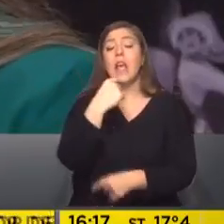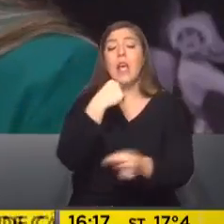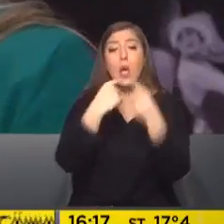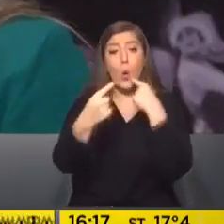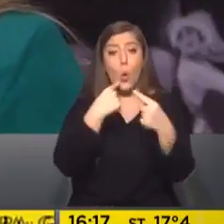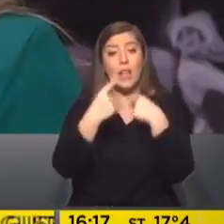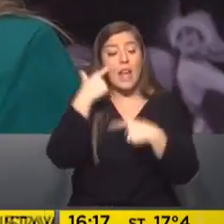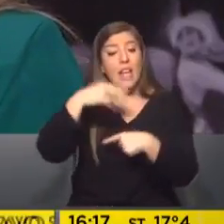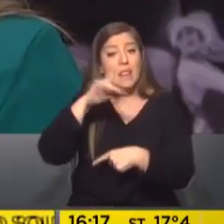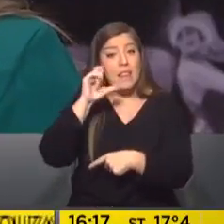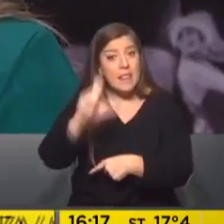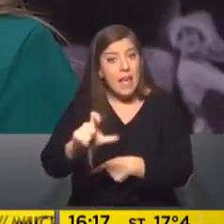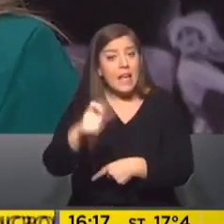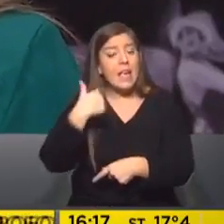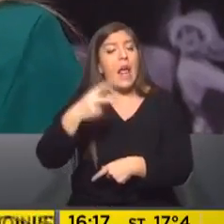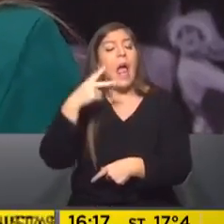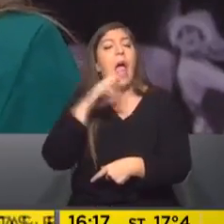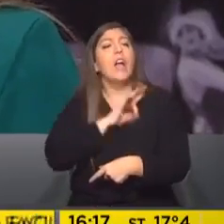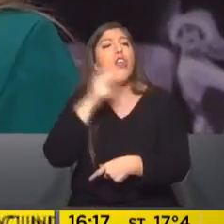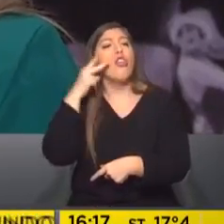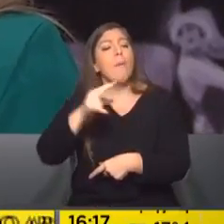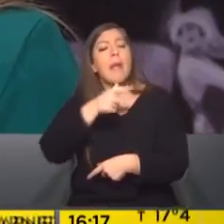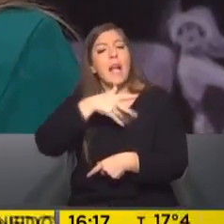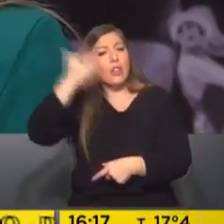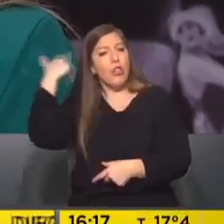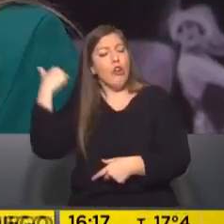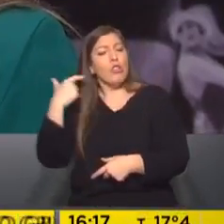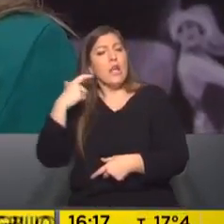2014, que CIPEC la trabajó muy muy bien, que habla